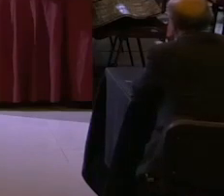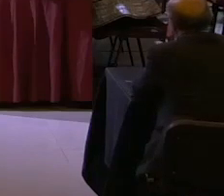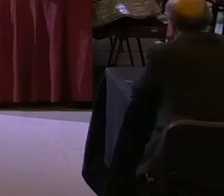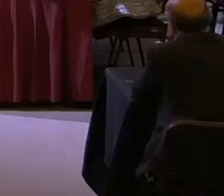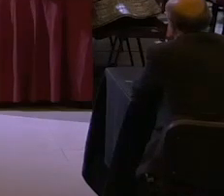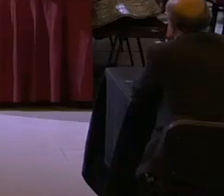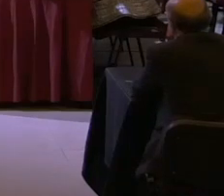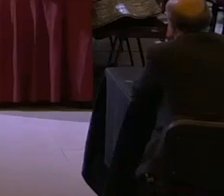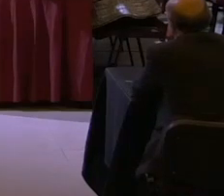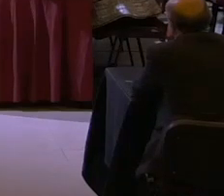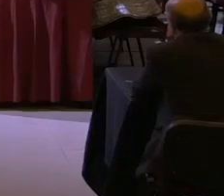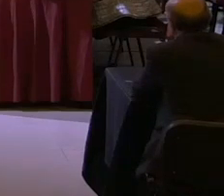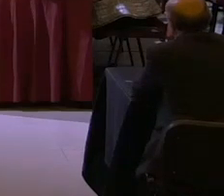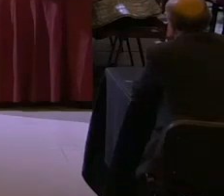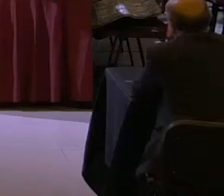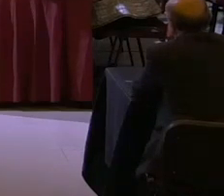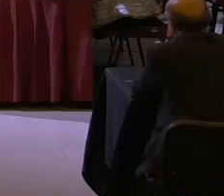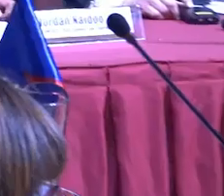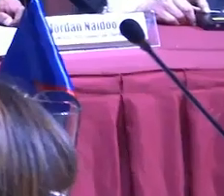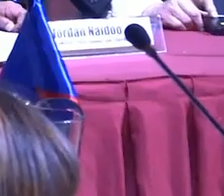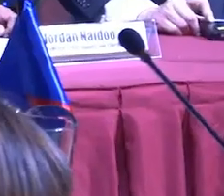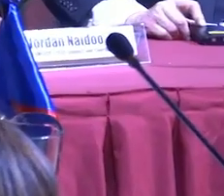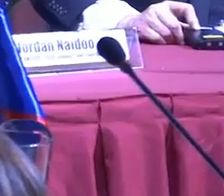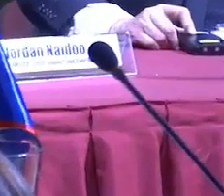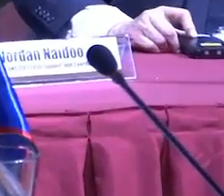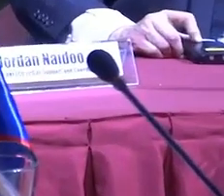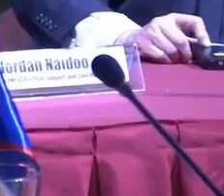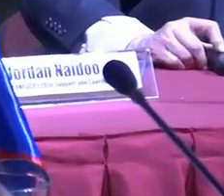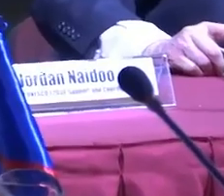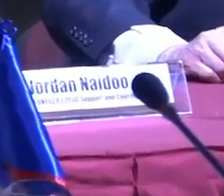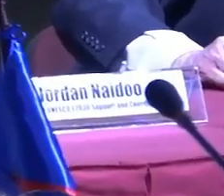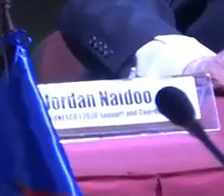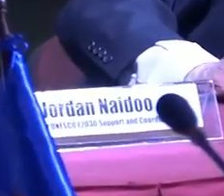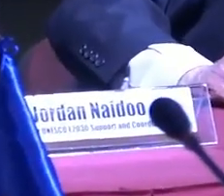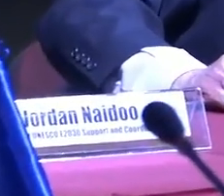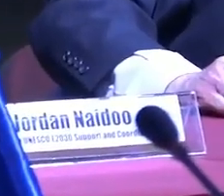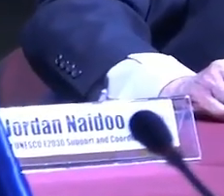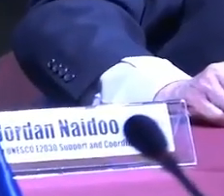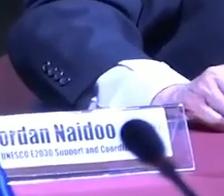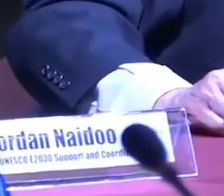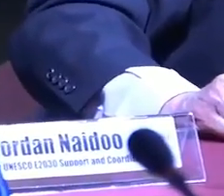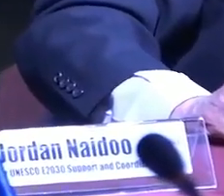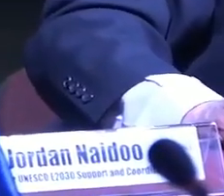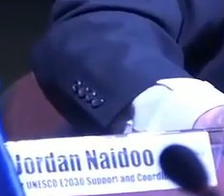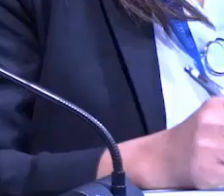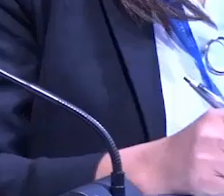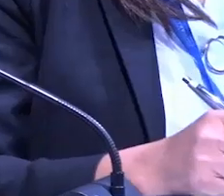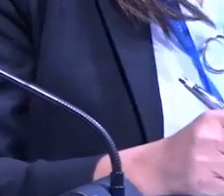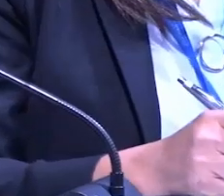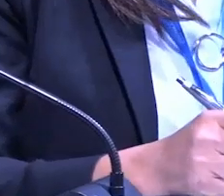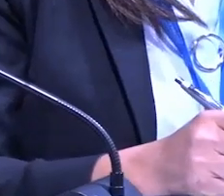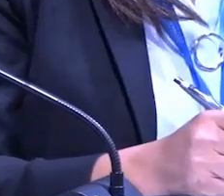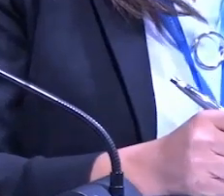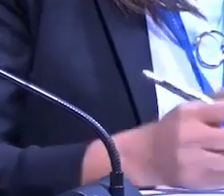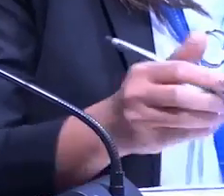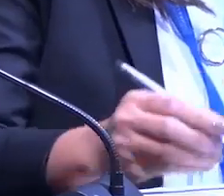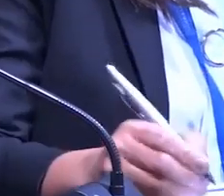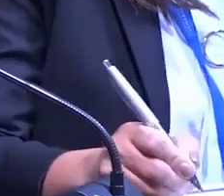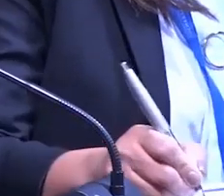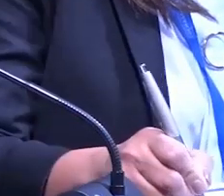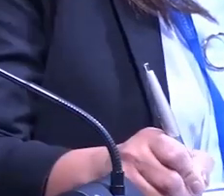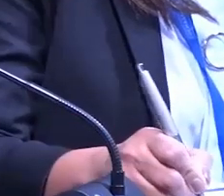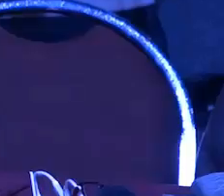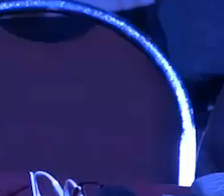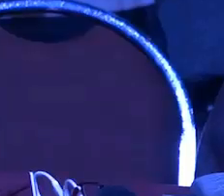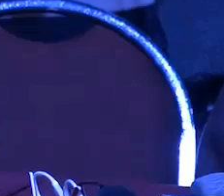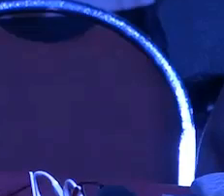sistemas educativos. La reunión de ministros fue un espacio para intercambiar ideas, revisar experiencias, desafíos y lecciones aprendidas